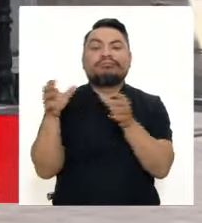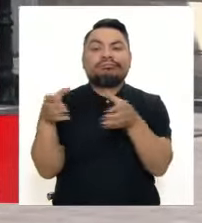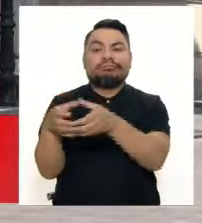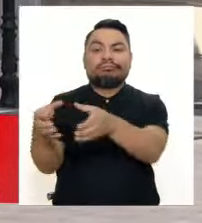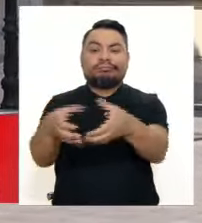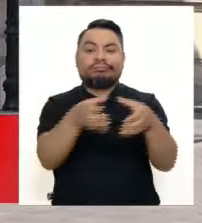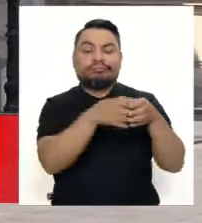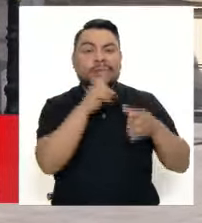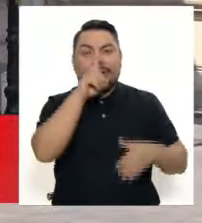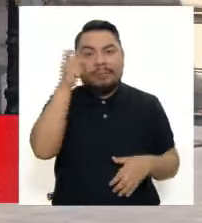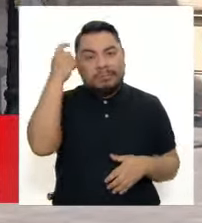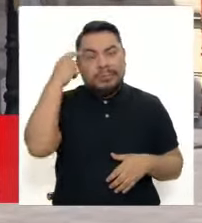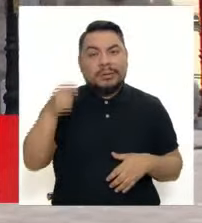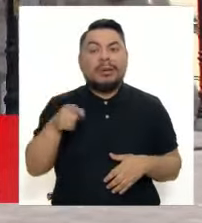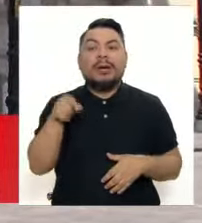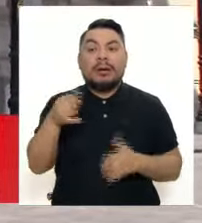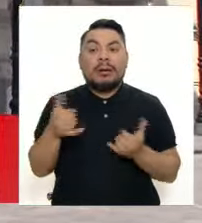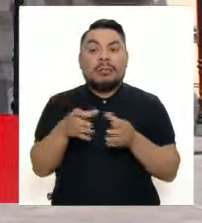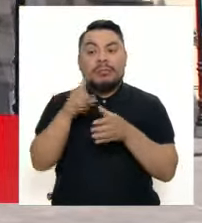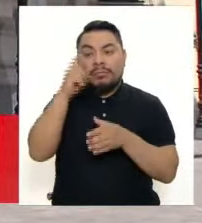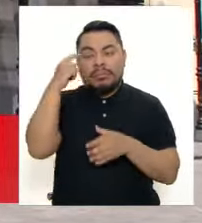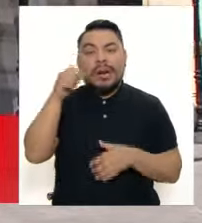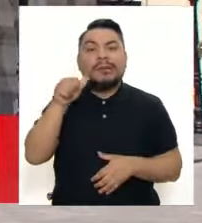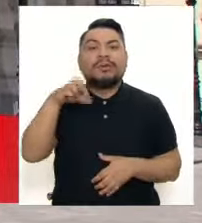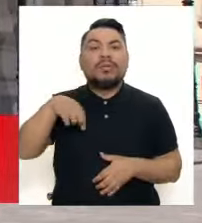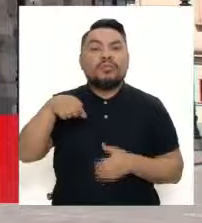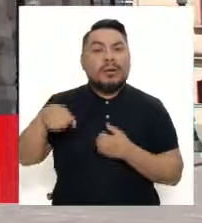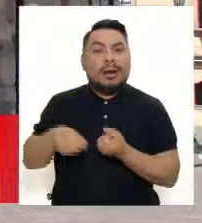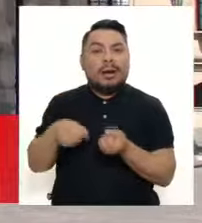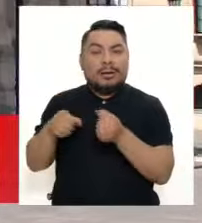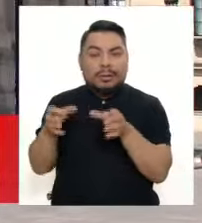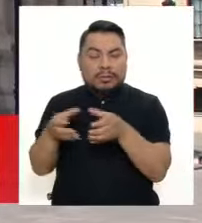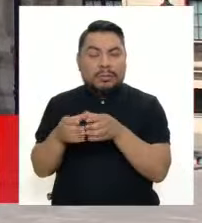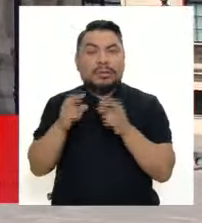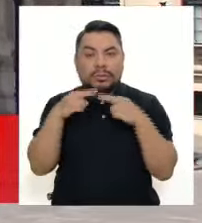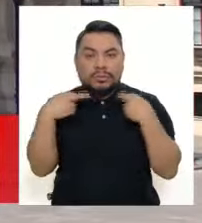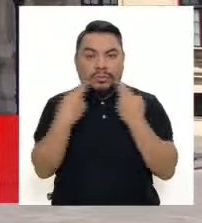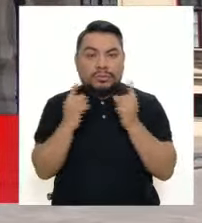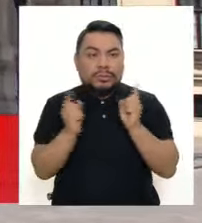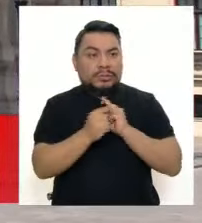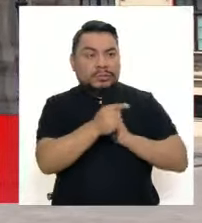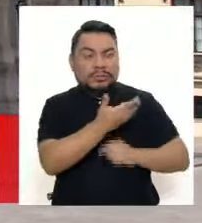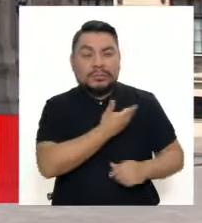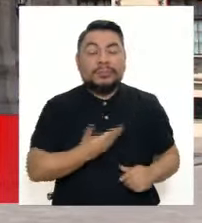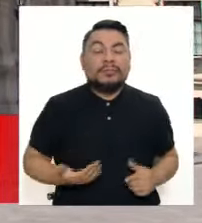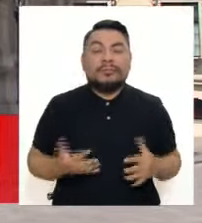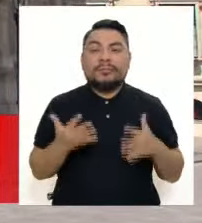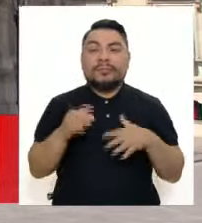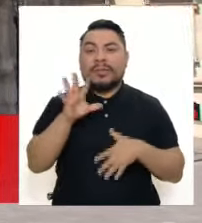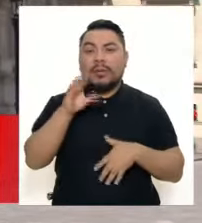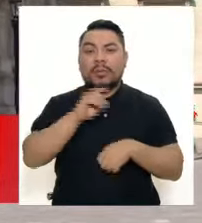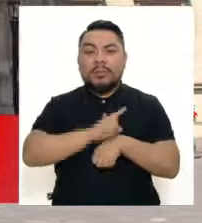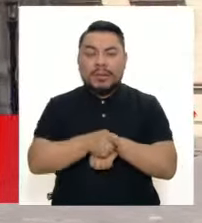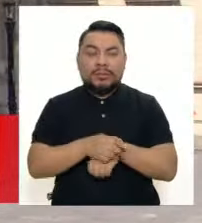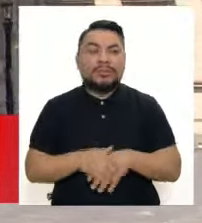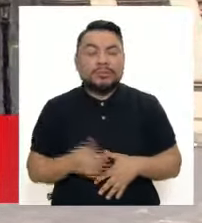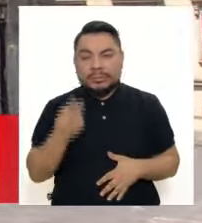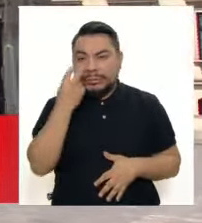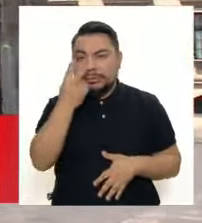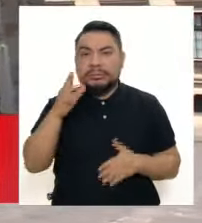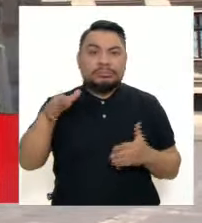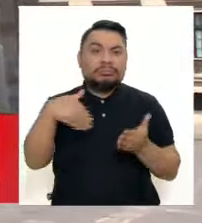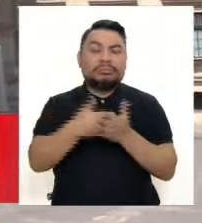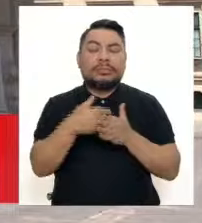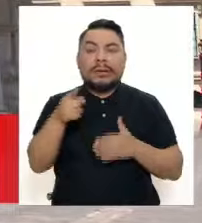partido Acción Popular en este caso eh hace aproximadamente 50 minutos captamos la